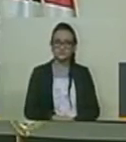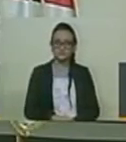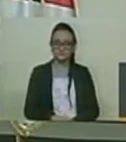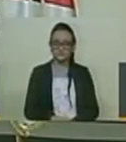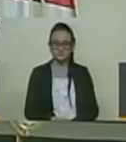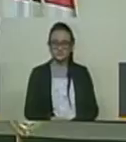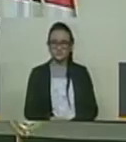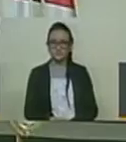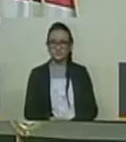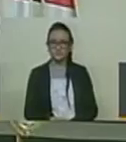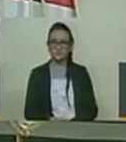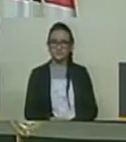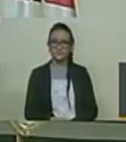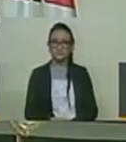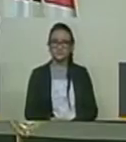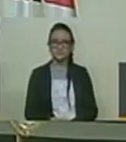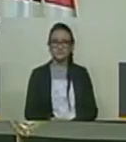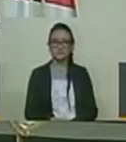siempre